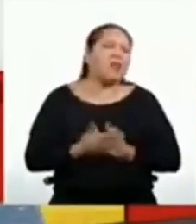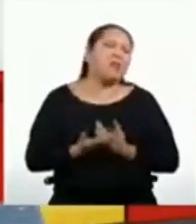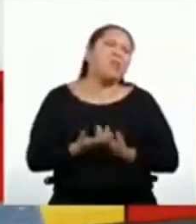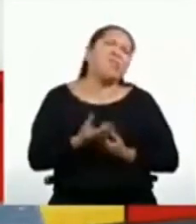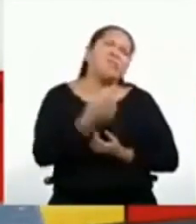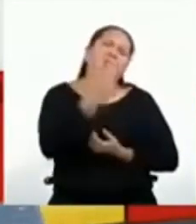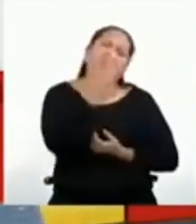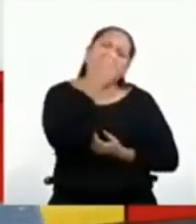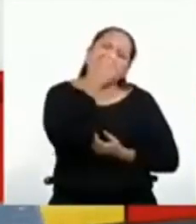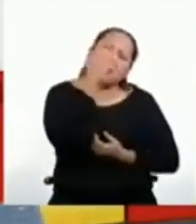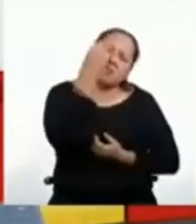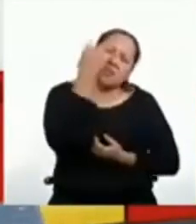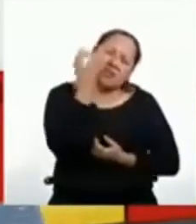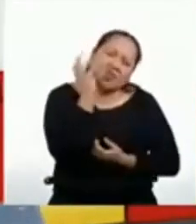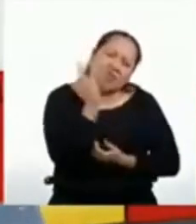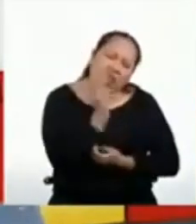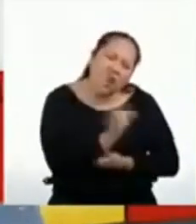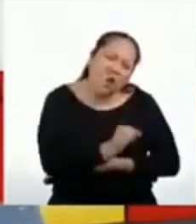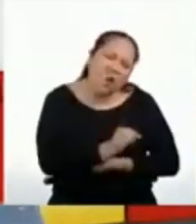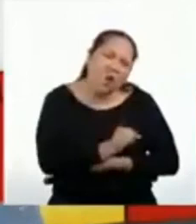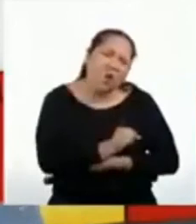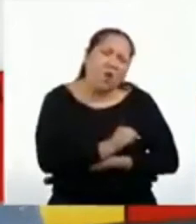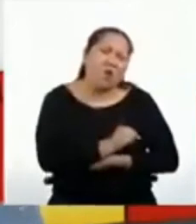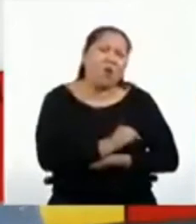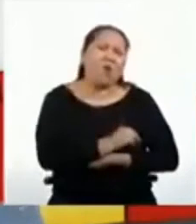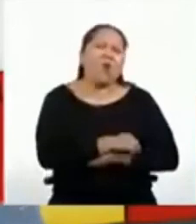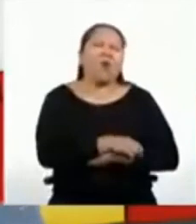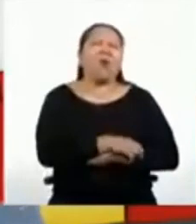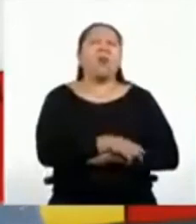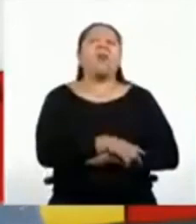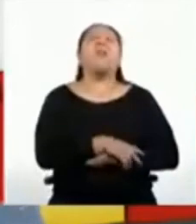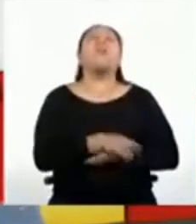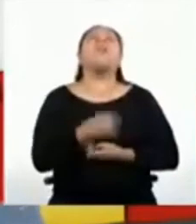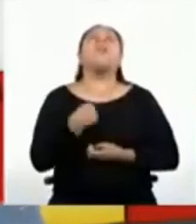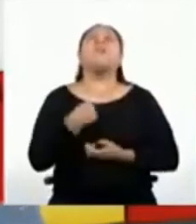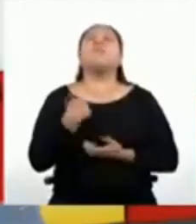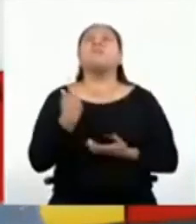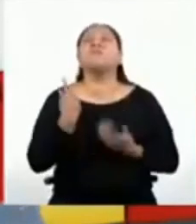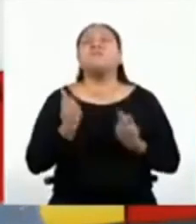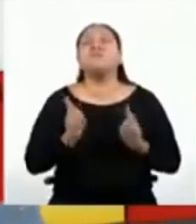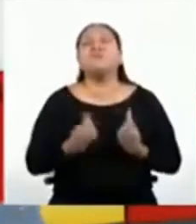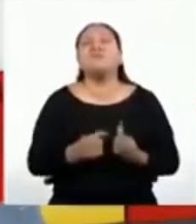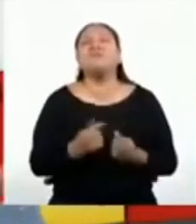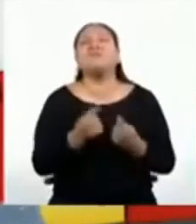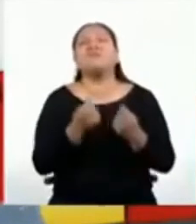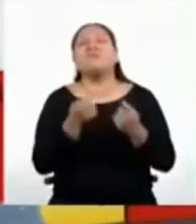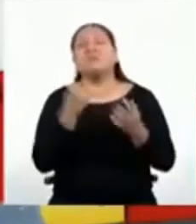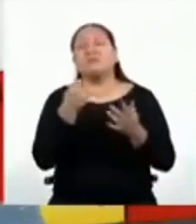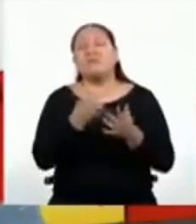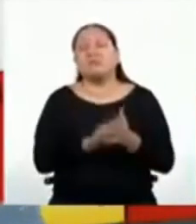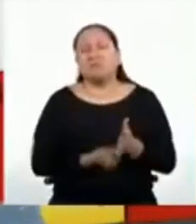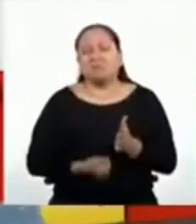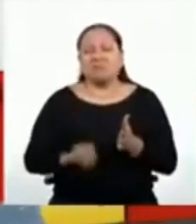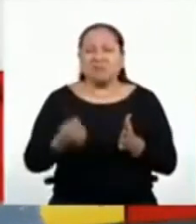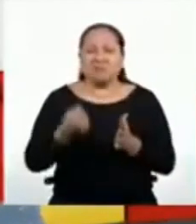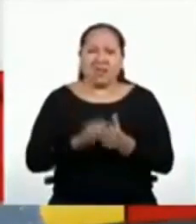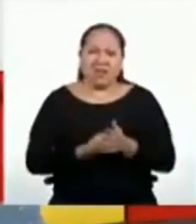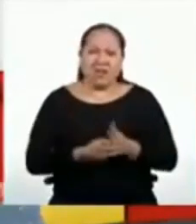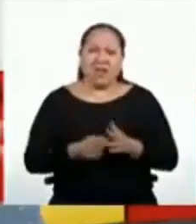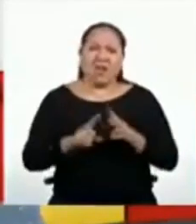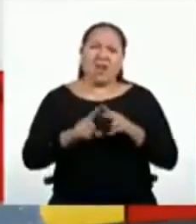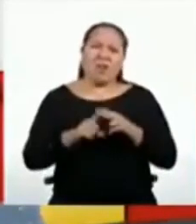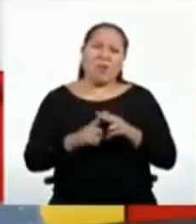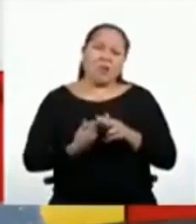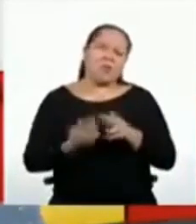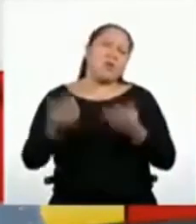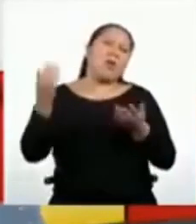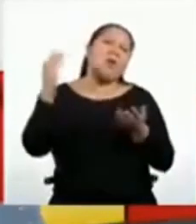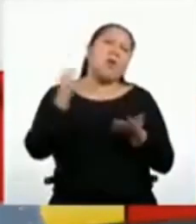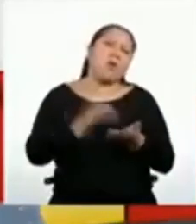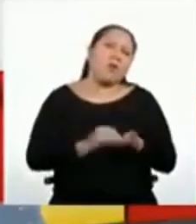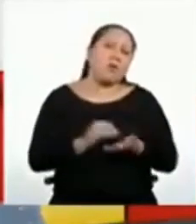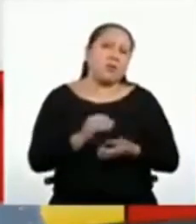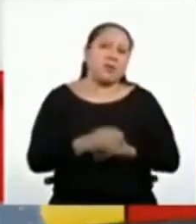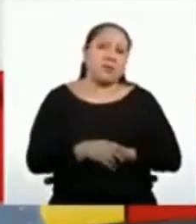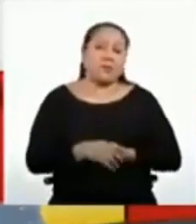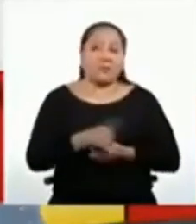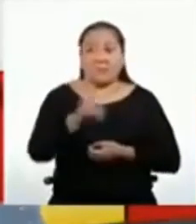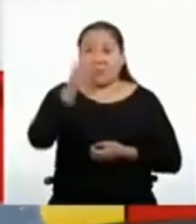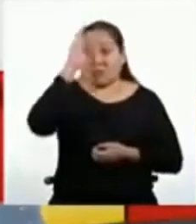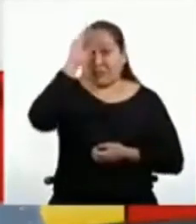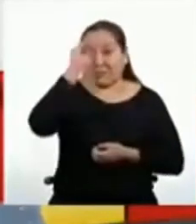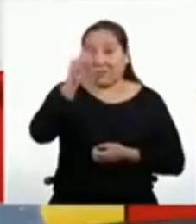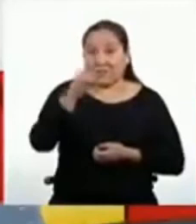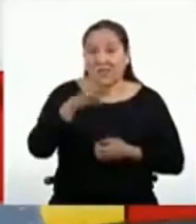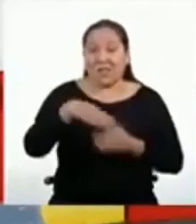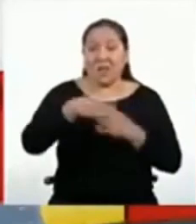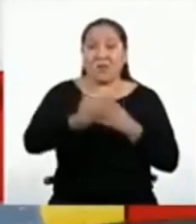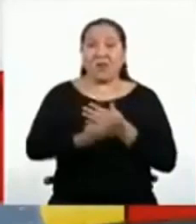¡Tocino! ¡No! ¡Horas de esfuerzo desperdiciadas! Ahora hay que empezar de cero. Chicos y